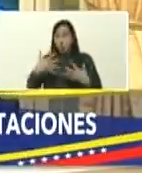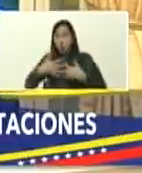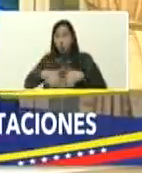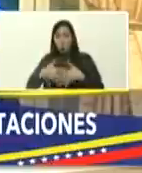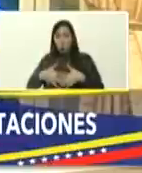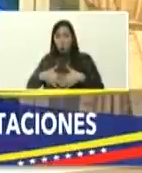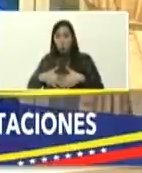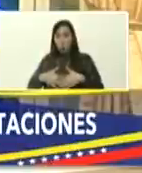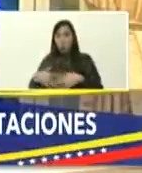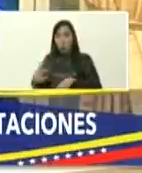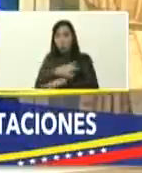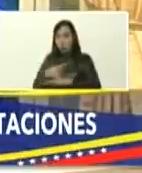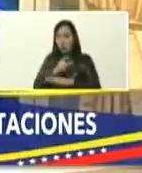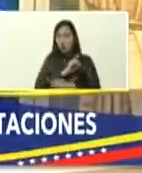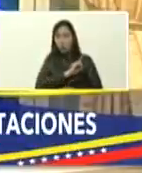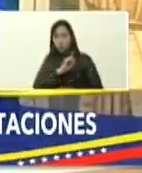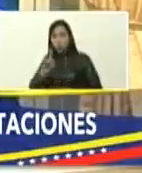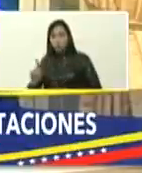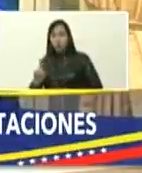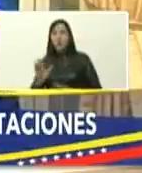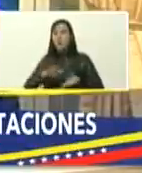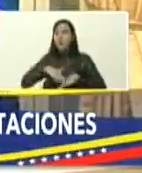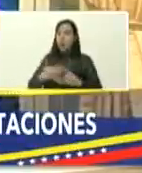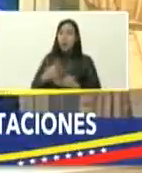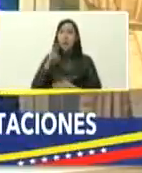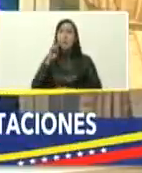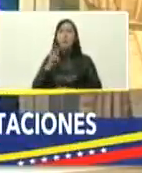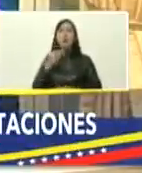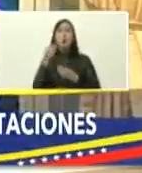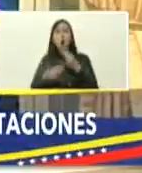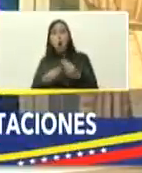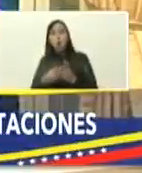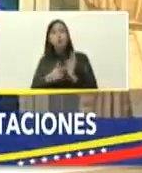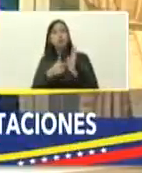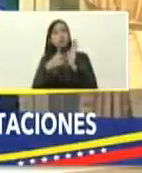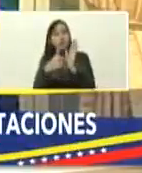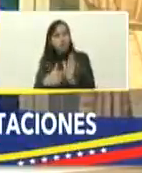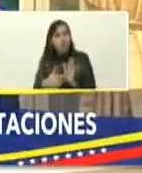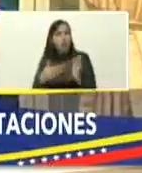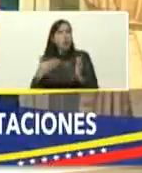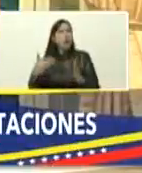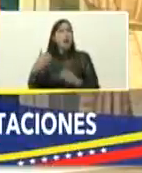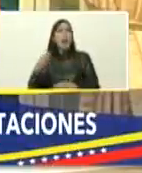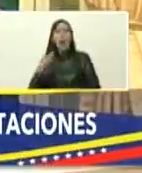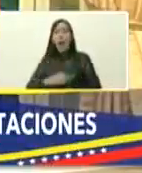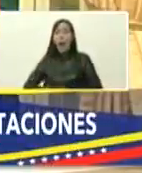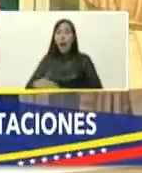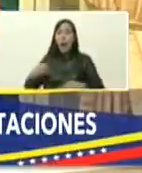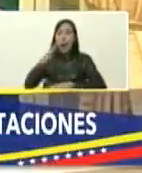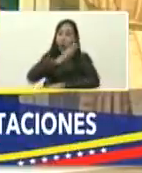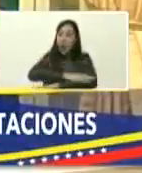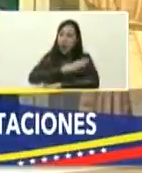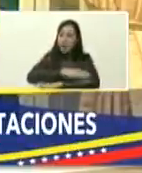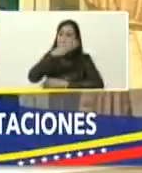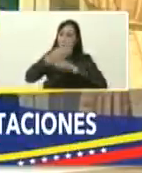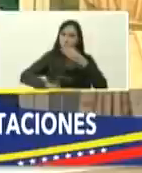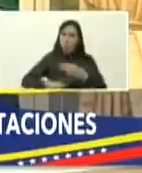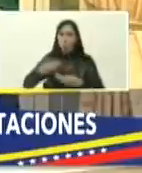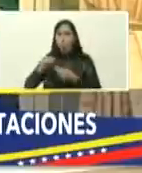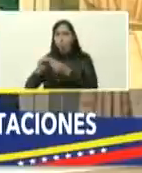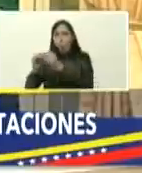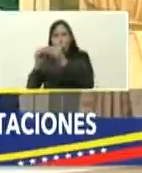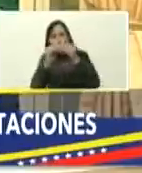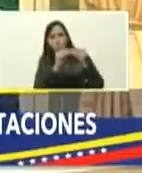Génica. Para que ustedes vean la proyección y la capacidad instalada en el procesamiento